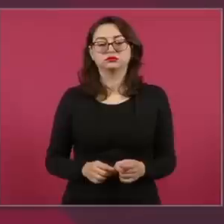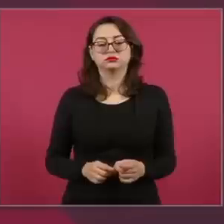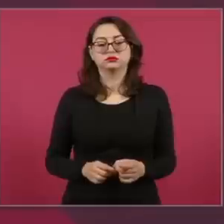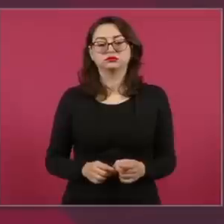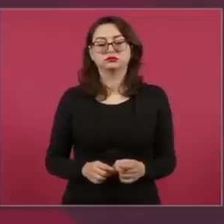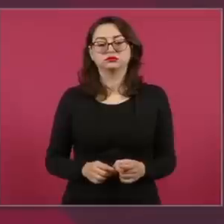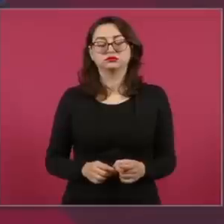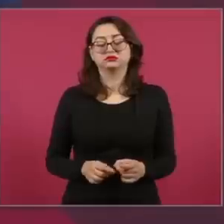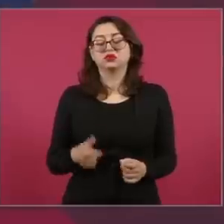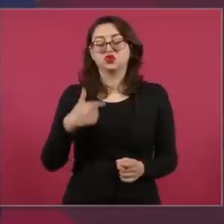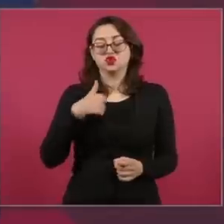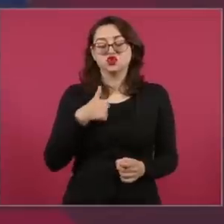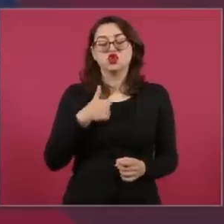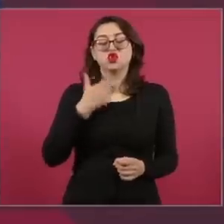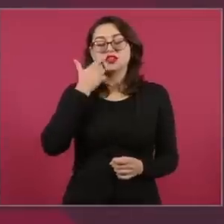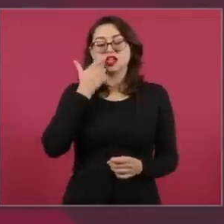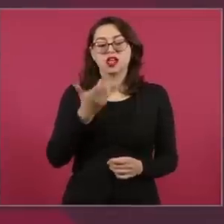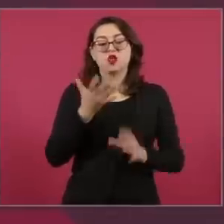aquí te entrego.